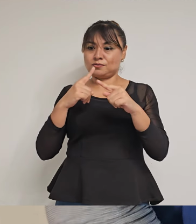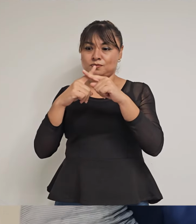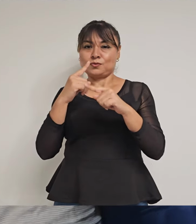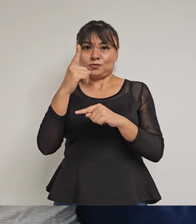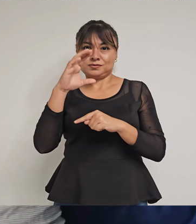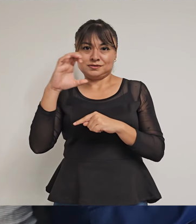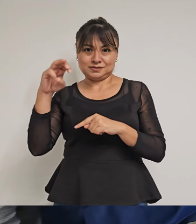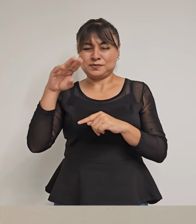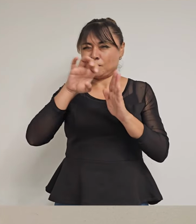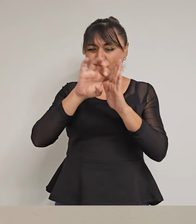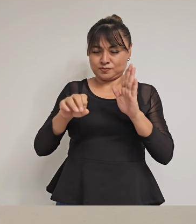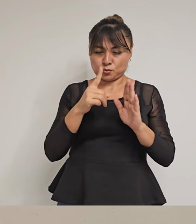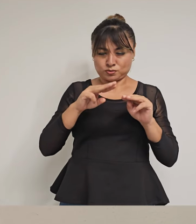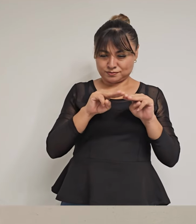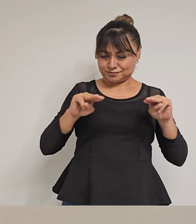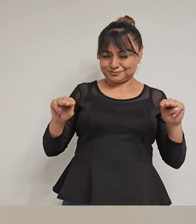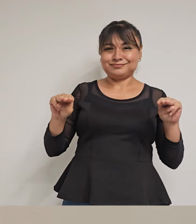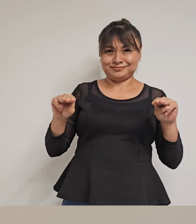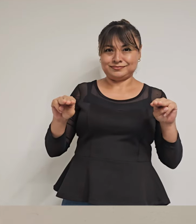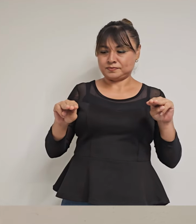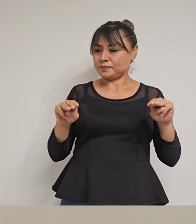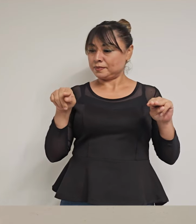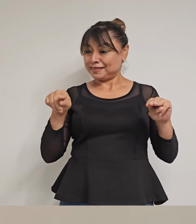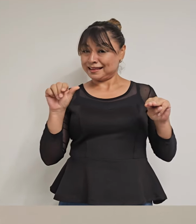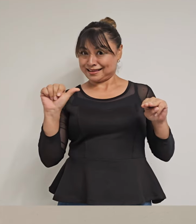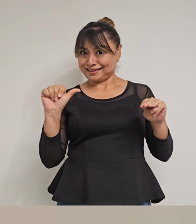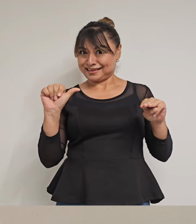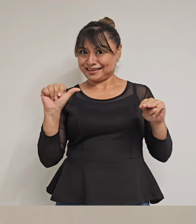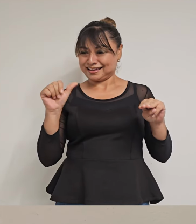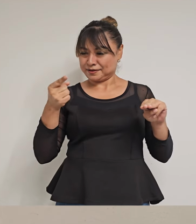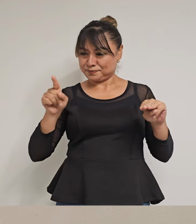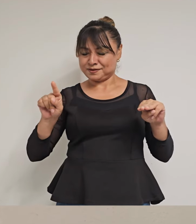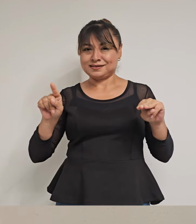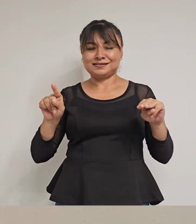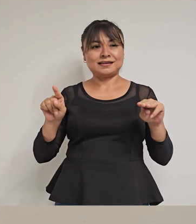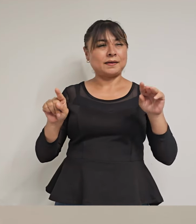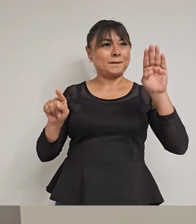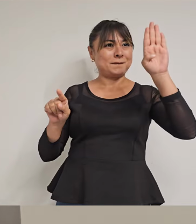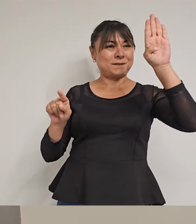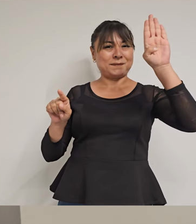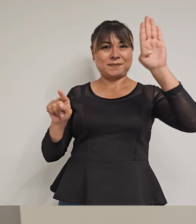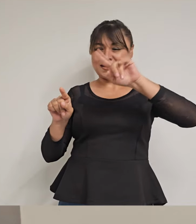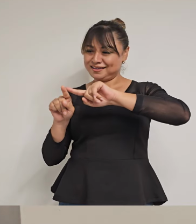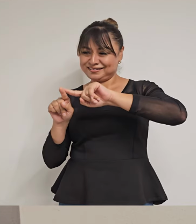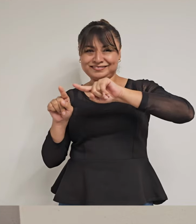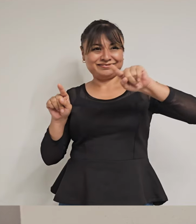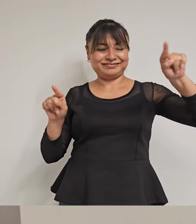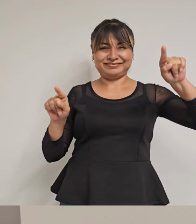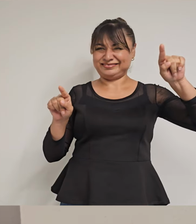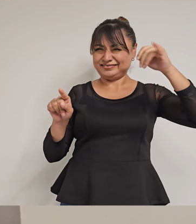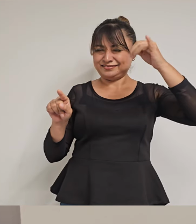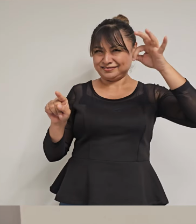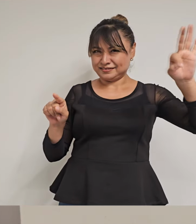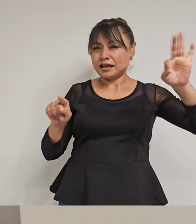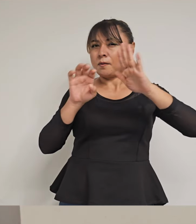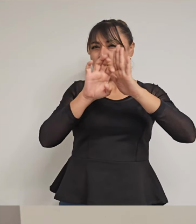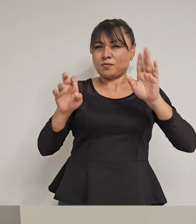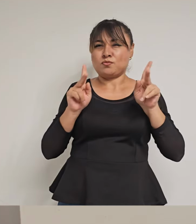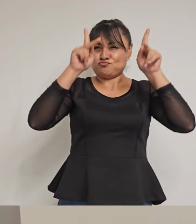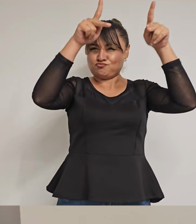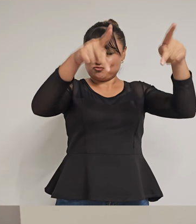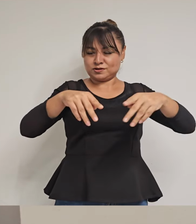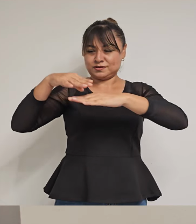1 metro de distancia. En este caso el punto A va a ser nuestro punto de origen y el punto B el punto de destino. Ejemplo número 1. En una pendiente del 1% subes